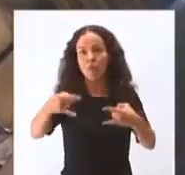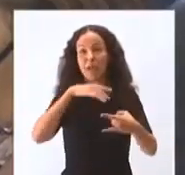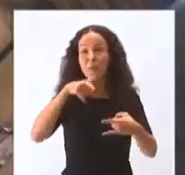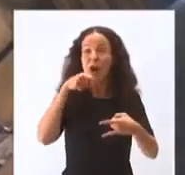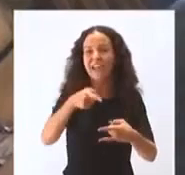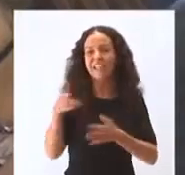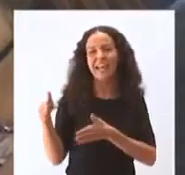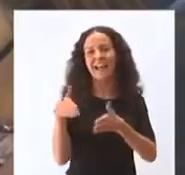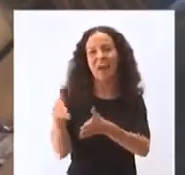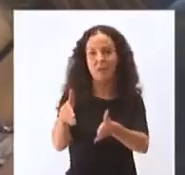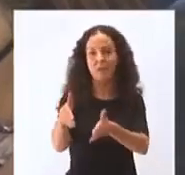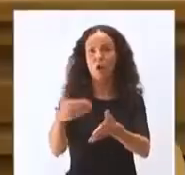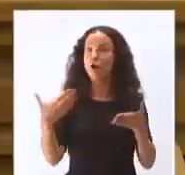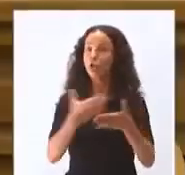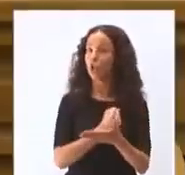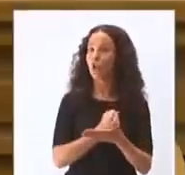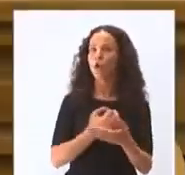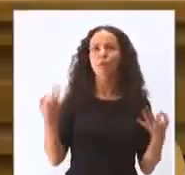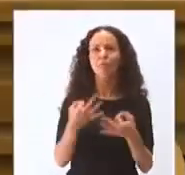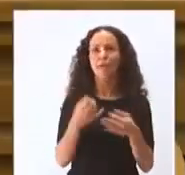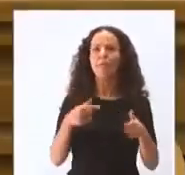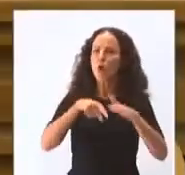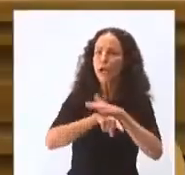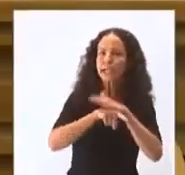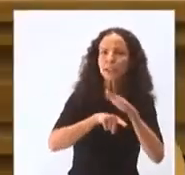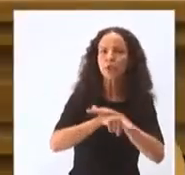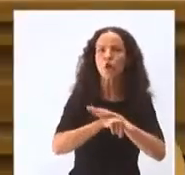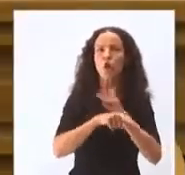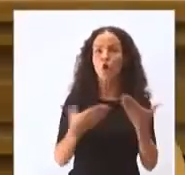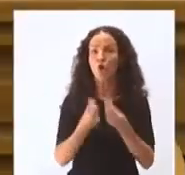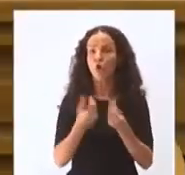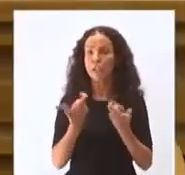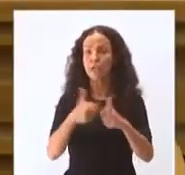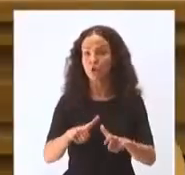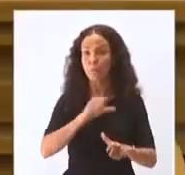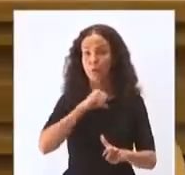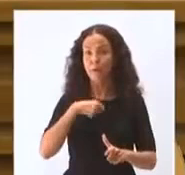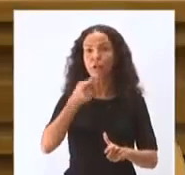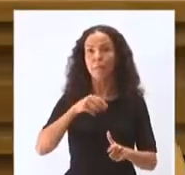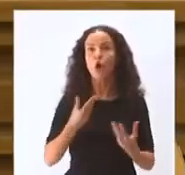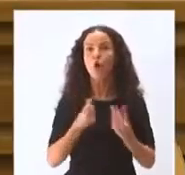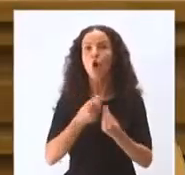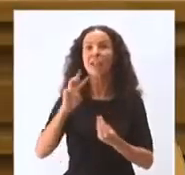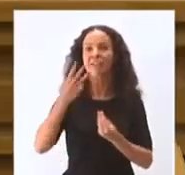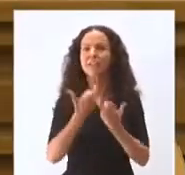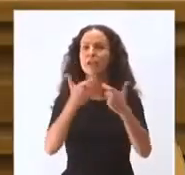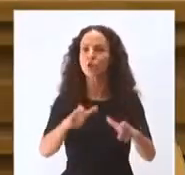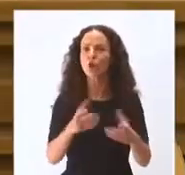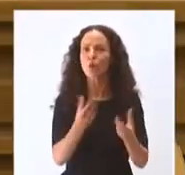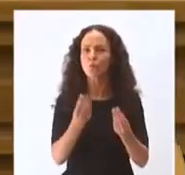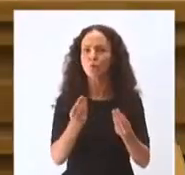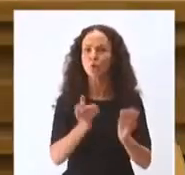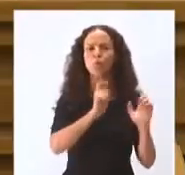y hay que entre todos encontrar fórmulas de gestión con el sector privado con el tercer sector con mucha gente para que esto sea